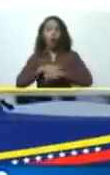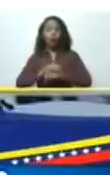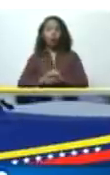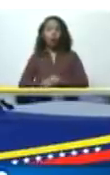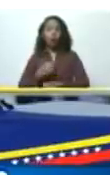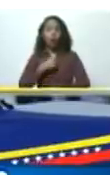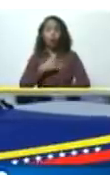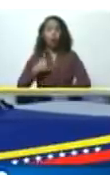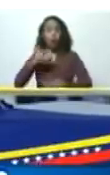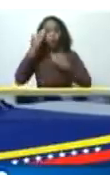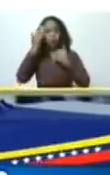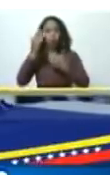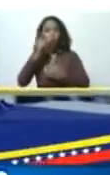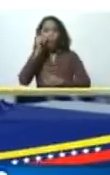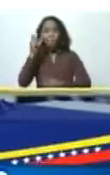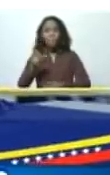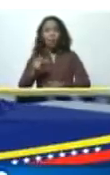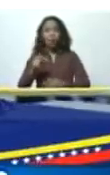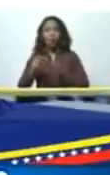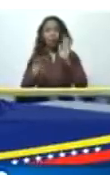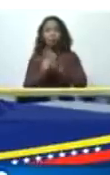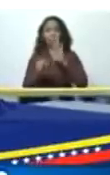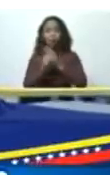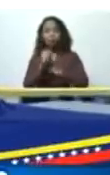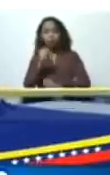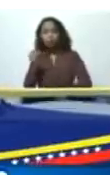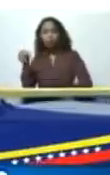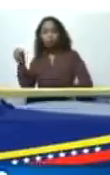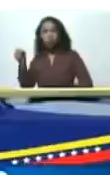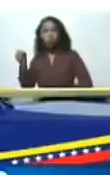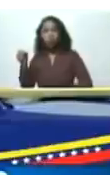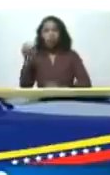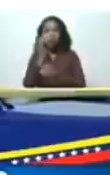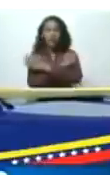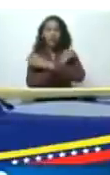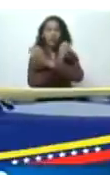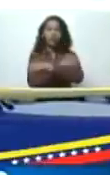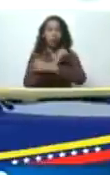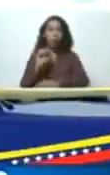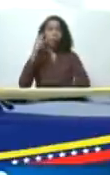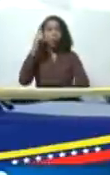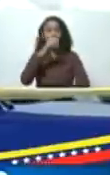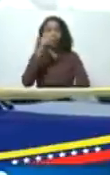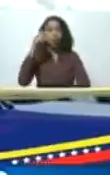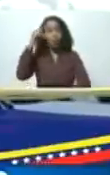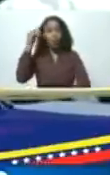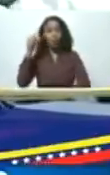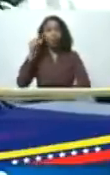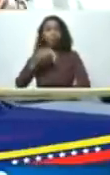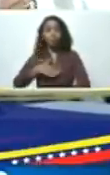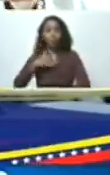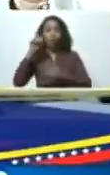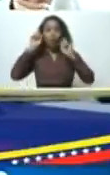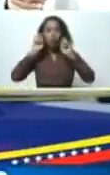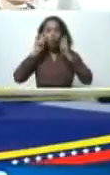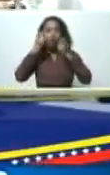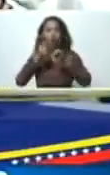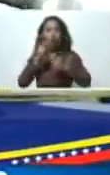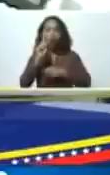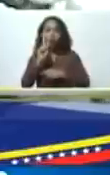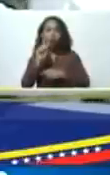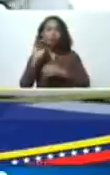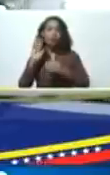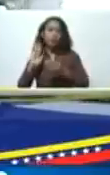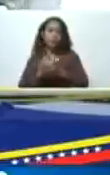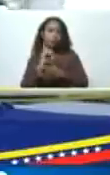Quiero saludar a Ernesto Luna, darle la palabra, felicitarlo por los primeros 100 días, si se puede quitar la máscara, aunque se la quita